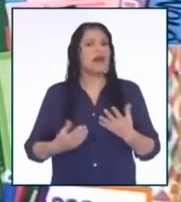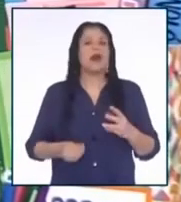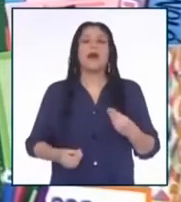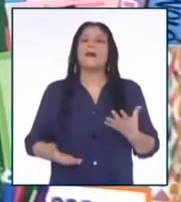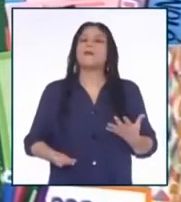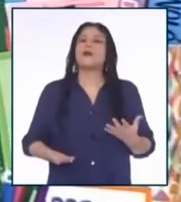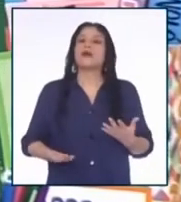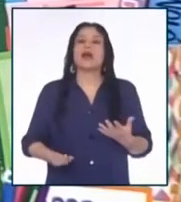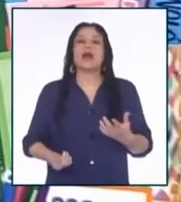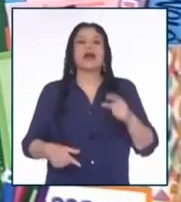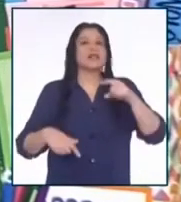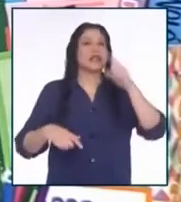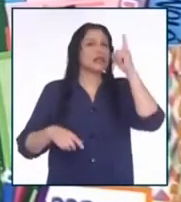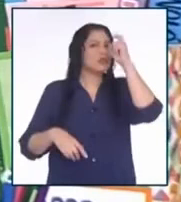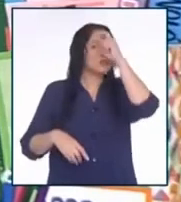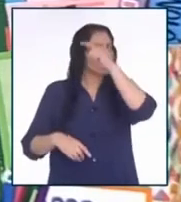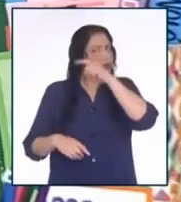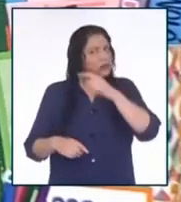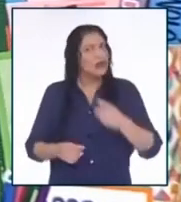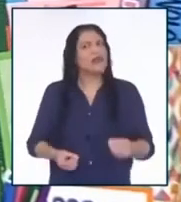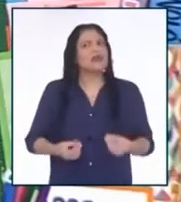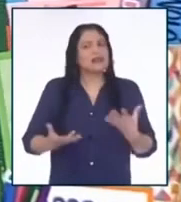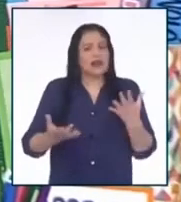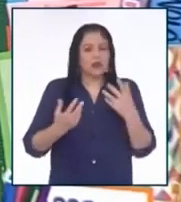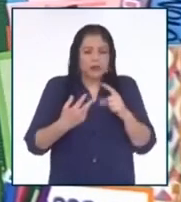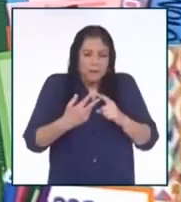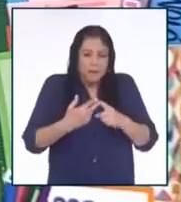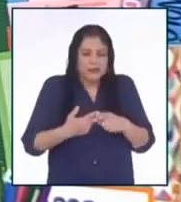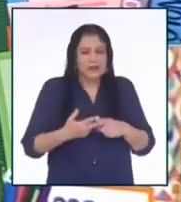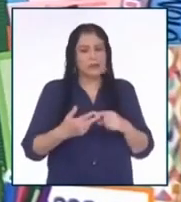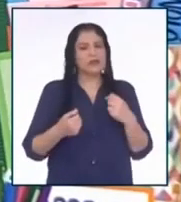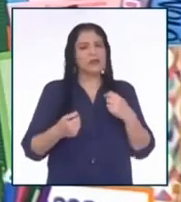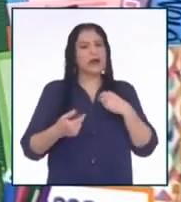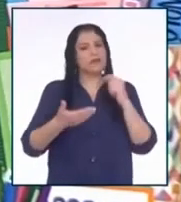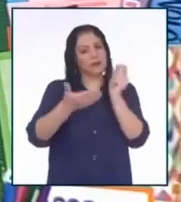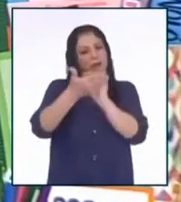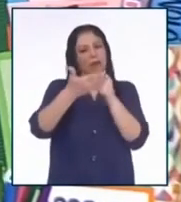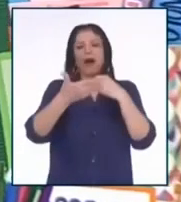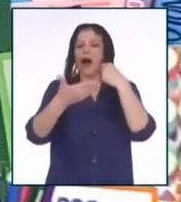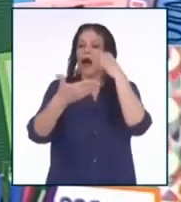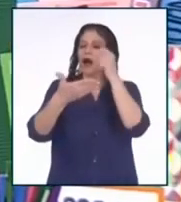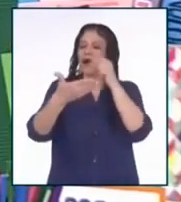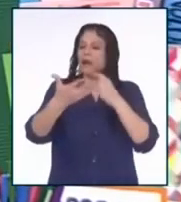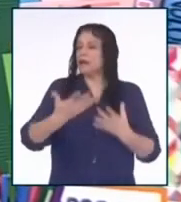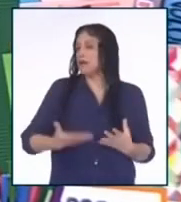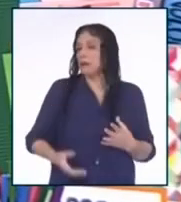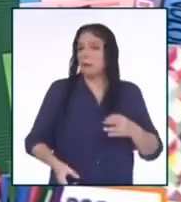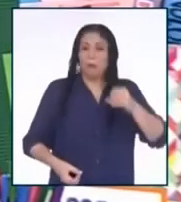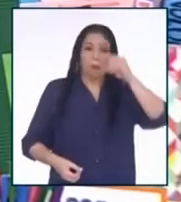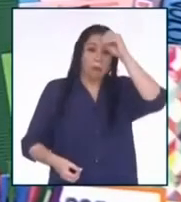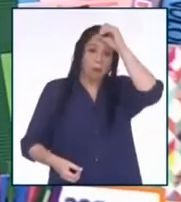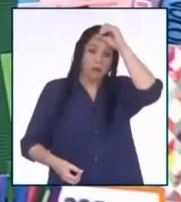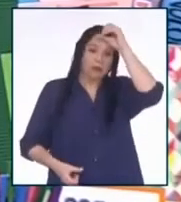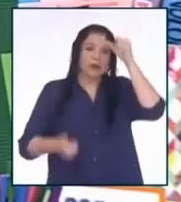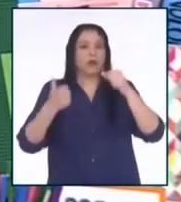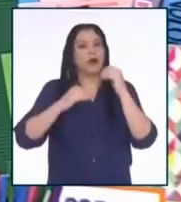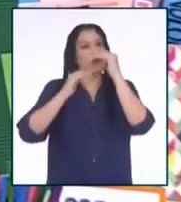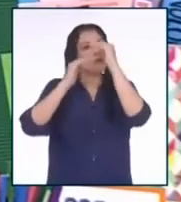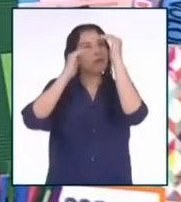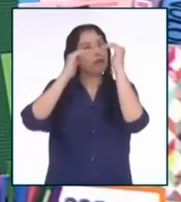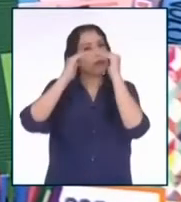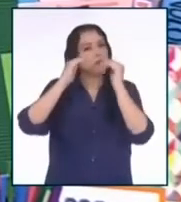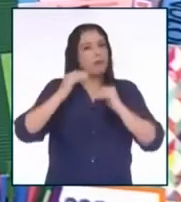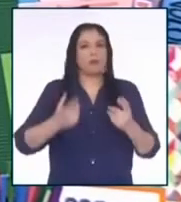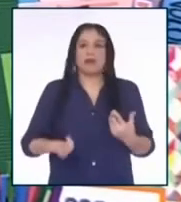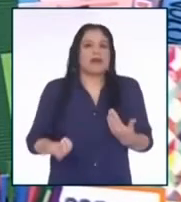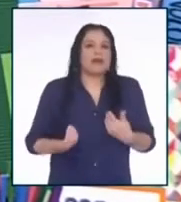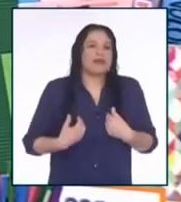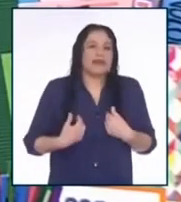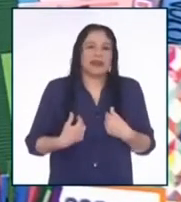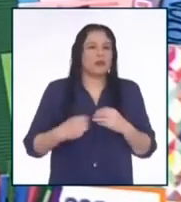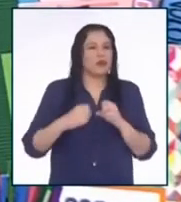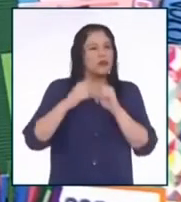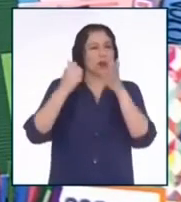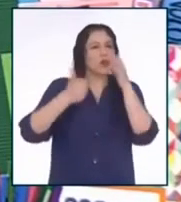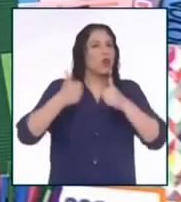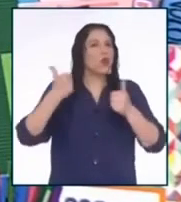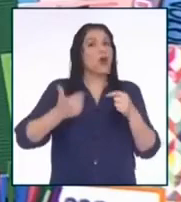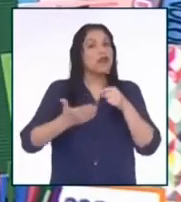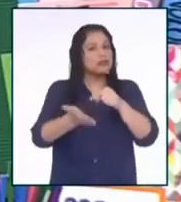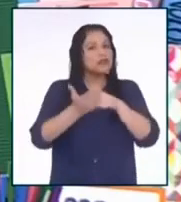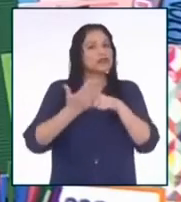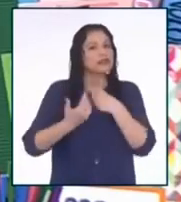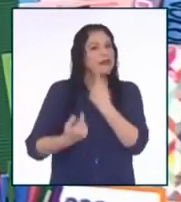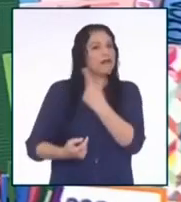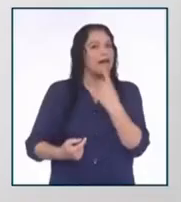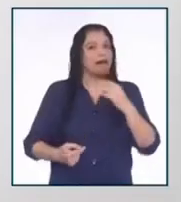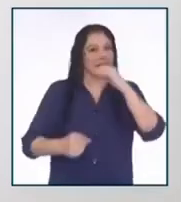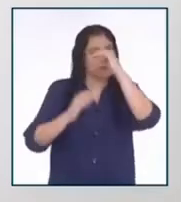porque además estas dificultades han surgido cuando empezamos a revisar nuestro texto y no sabemos en qué nivel ubicarnos, pues no tenemos claro qué nos exigen